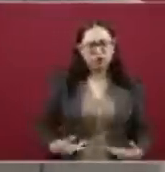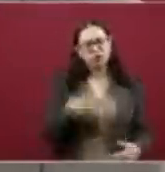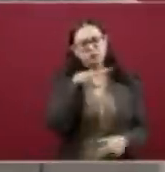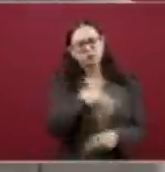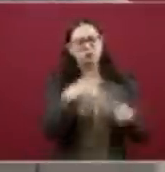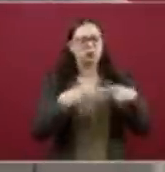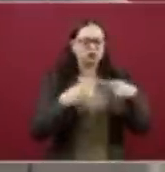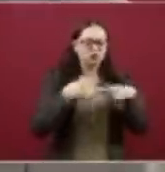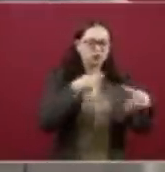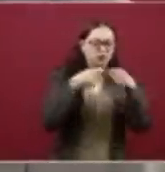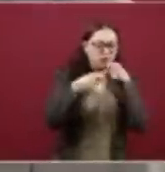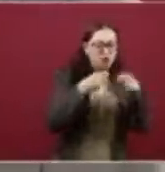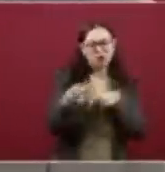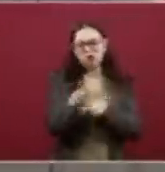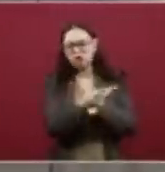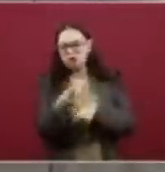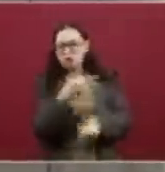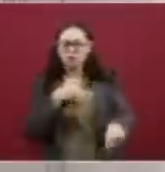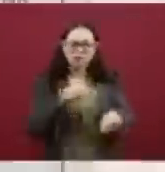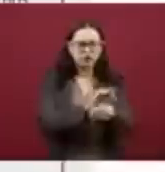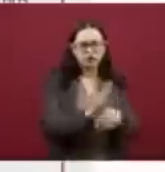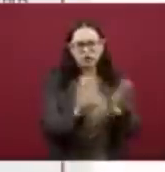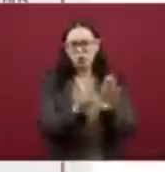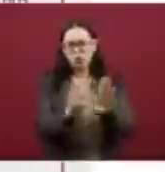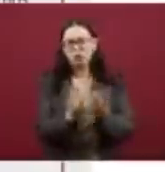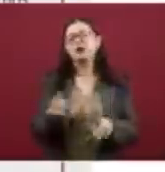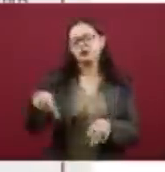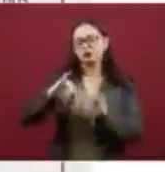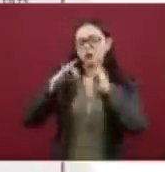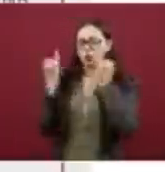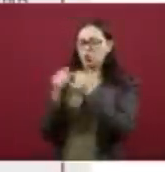son quienes toman esta decisión. ¿Quién integra